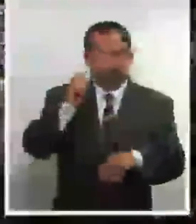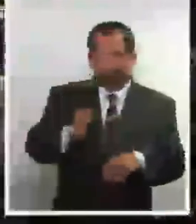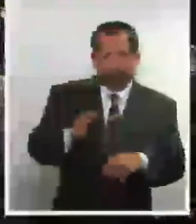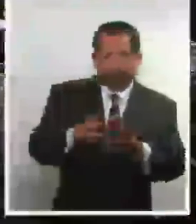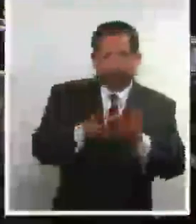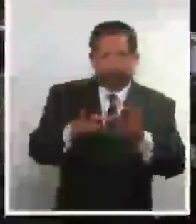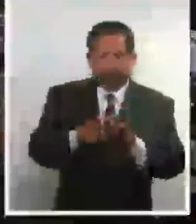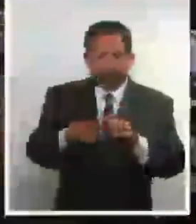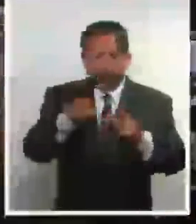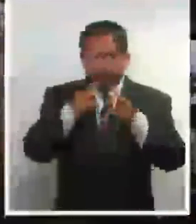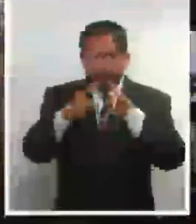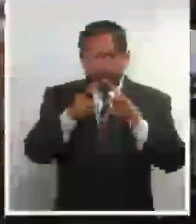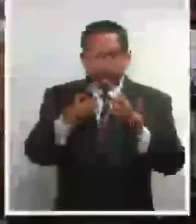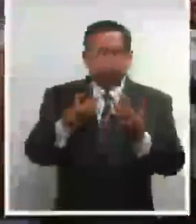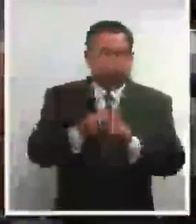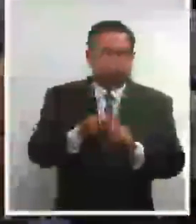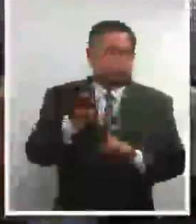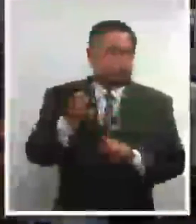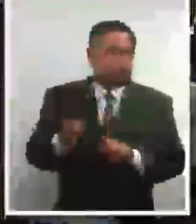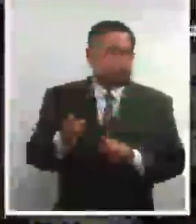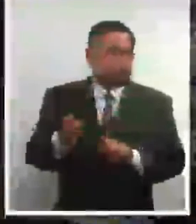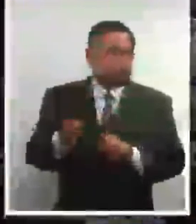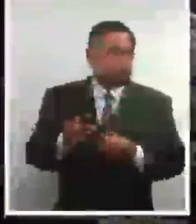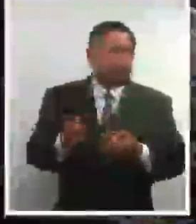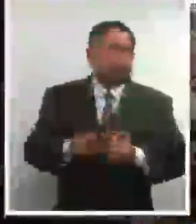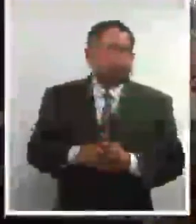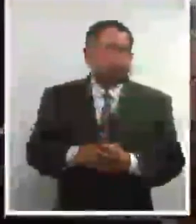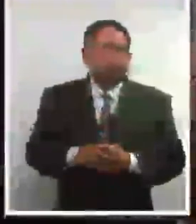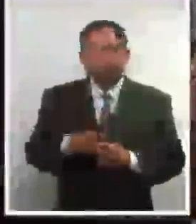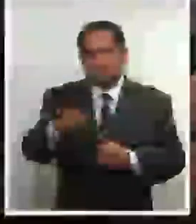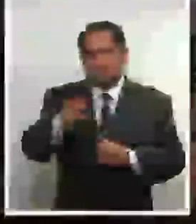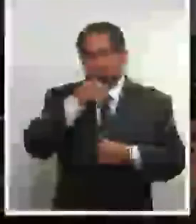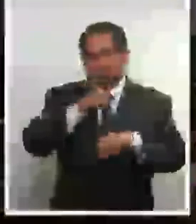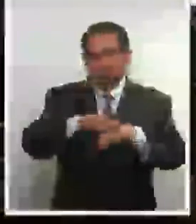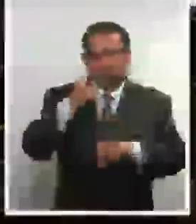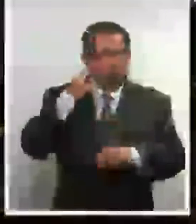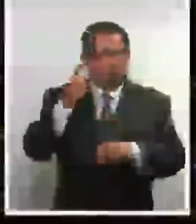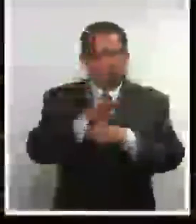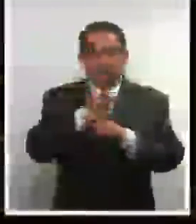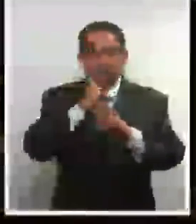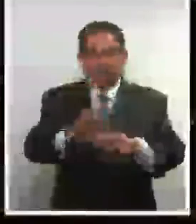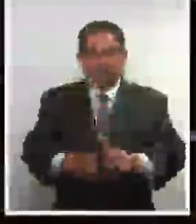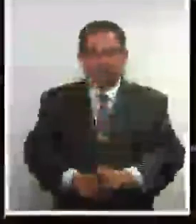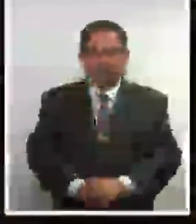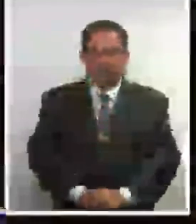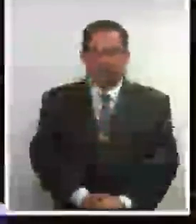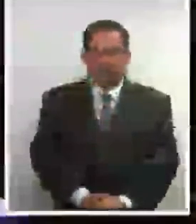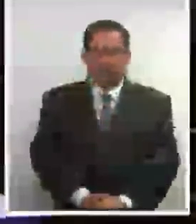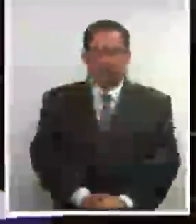en el que el ejercicio de esta función. En este momento escuchemos el resultado.